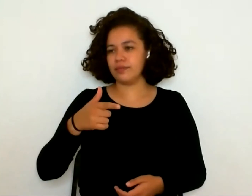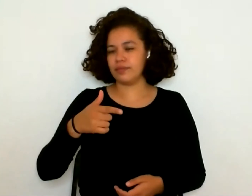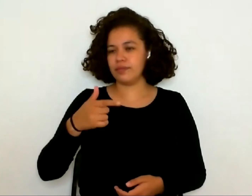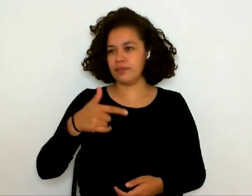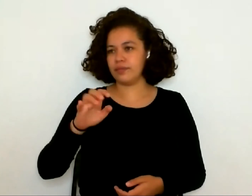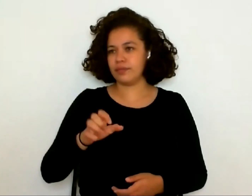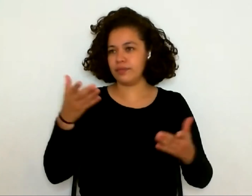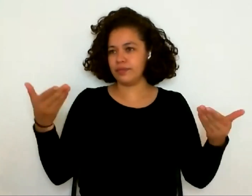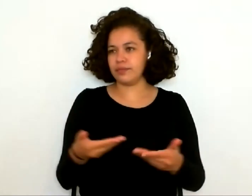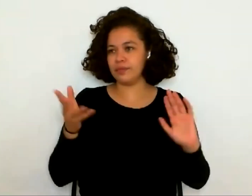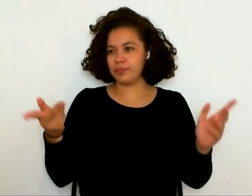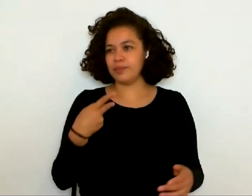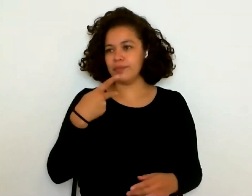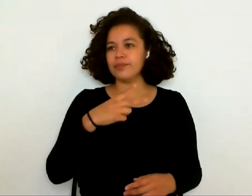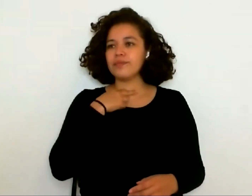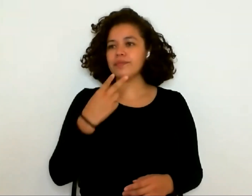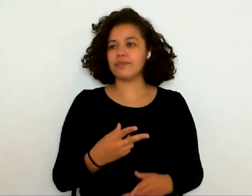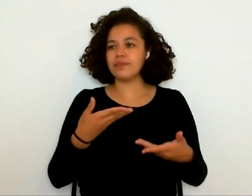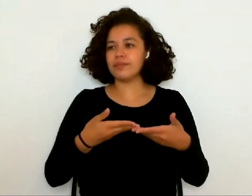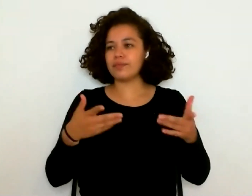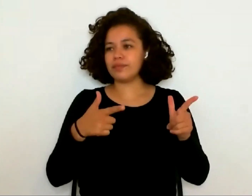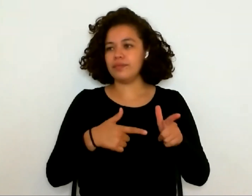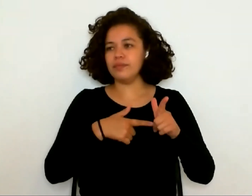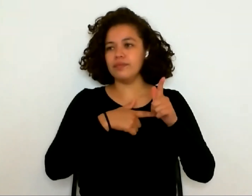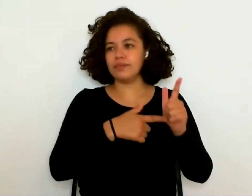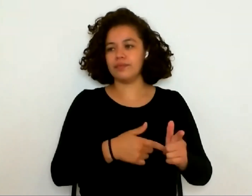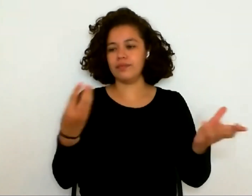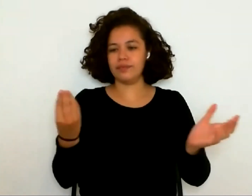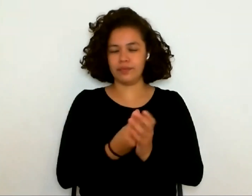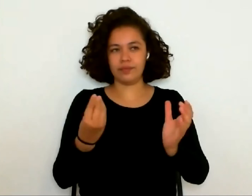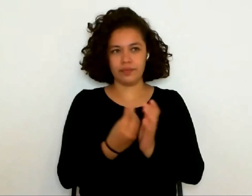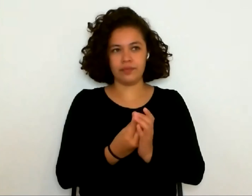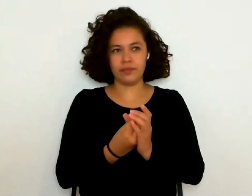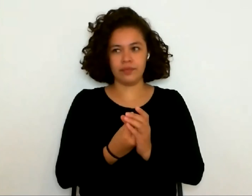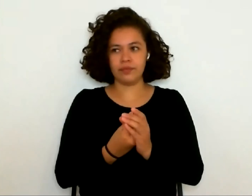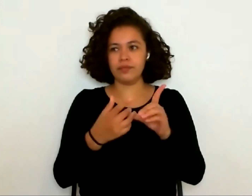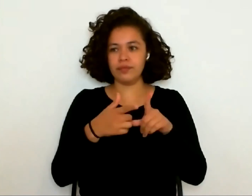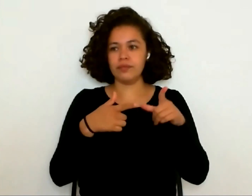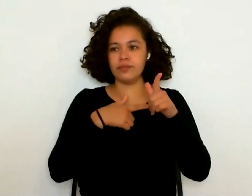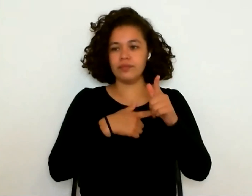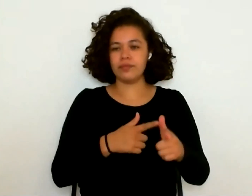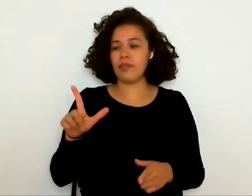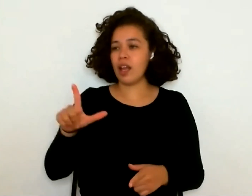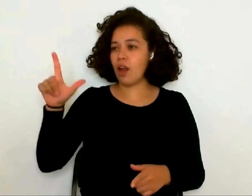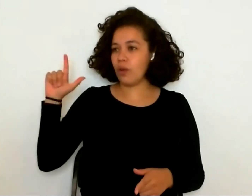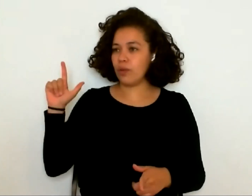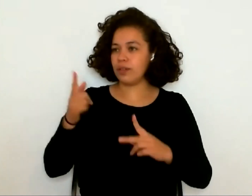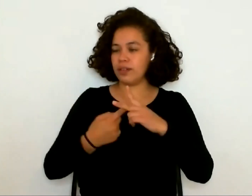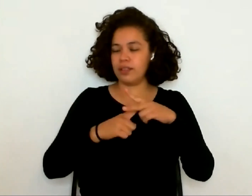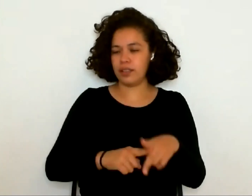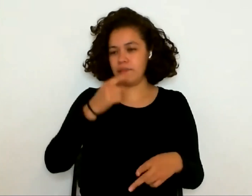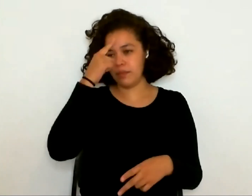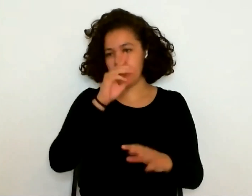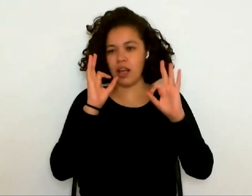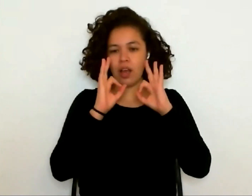voz. Vamos a continuar entonces con esta capacitación que comenzamos el día lunes, ¿no? Acerca de la